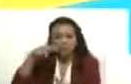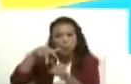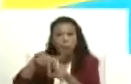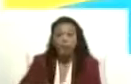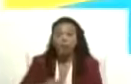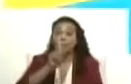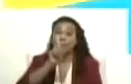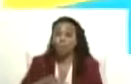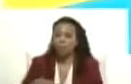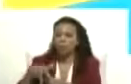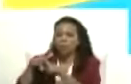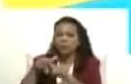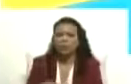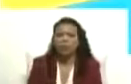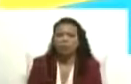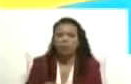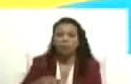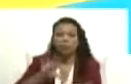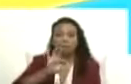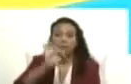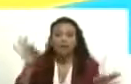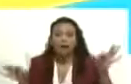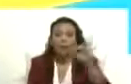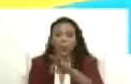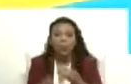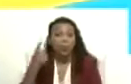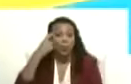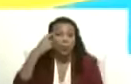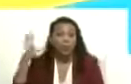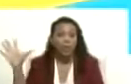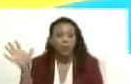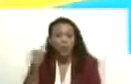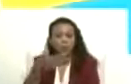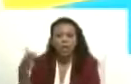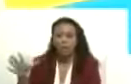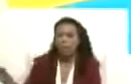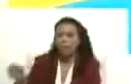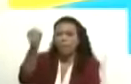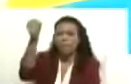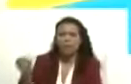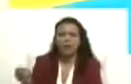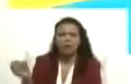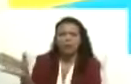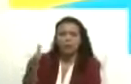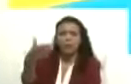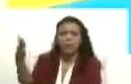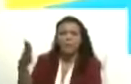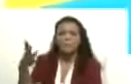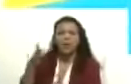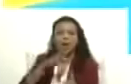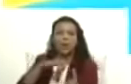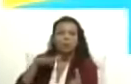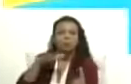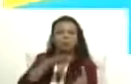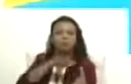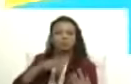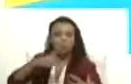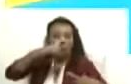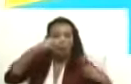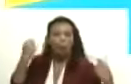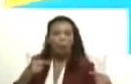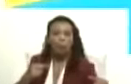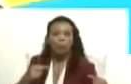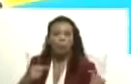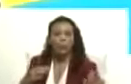también porque fue colocada en un territorio extranjero para provocar. Nuestros